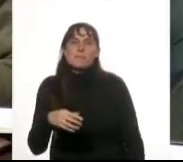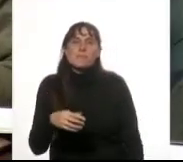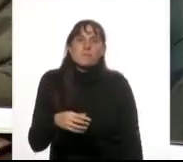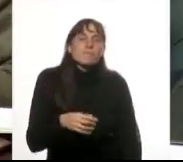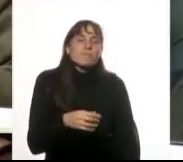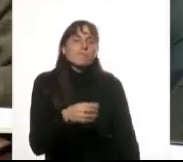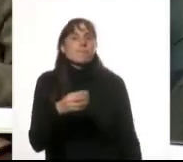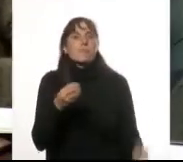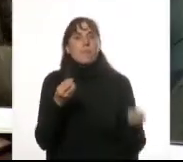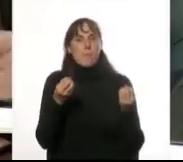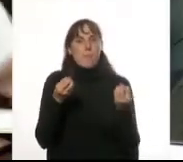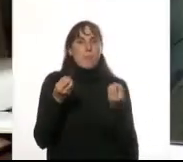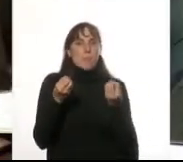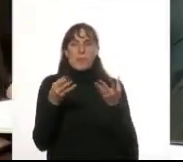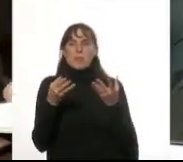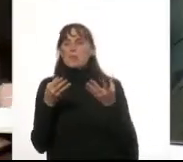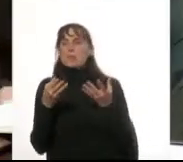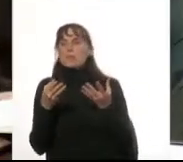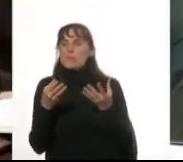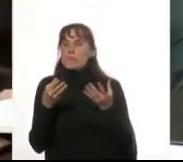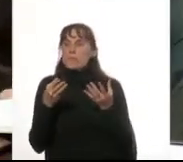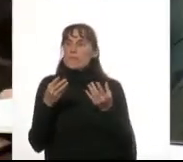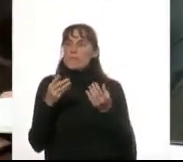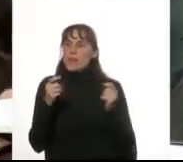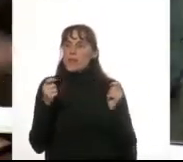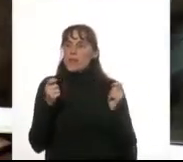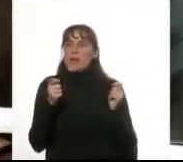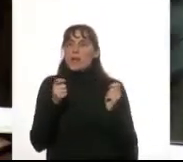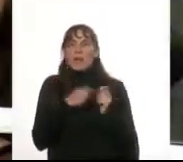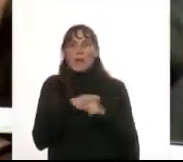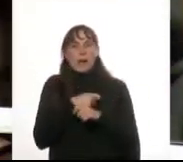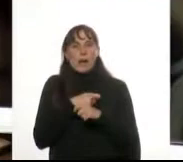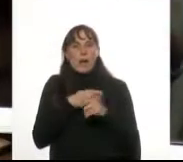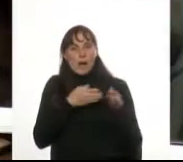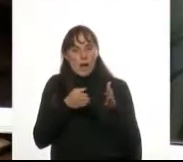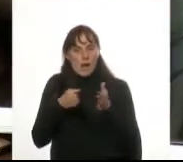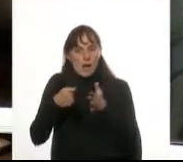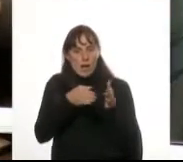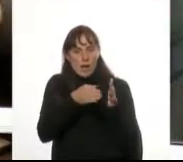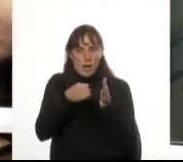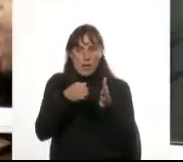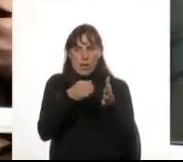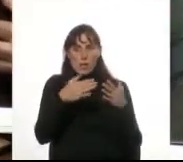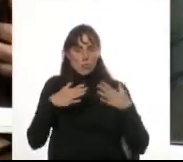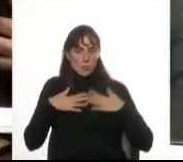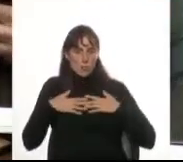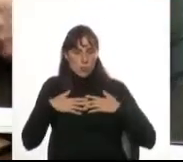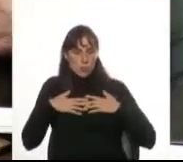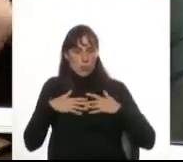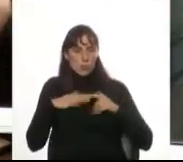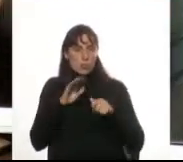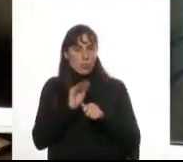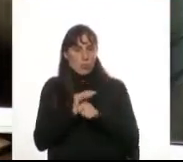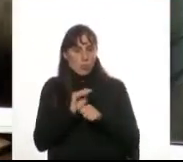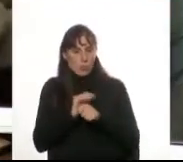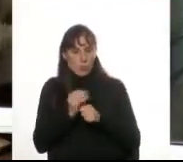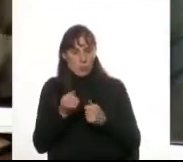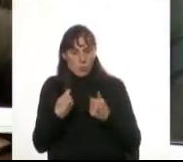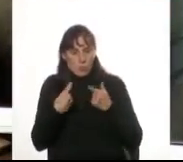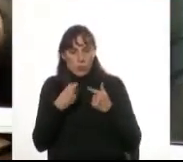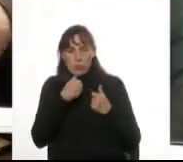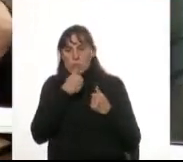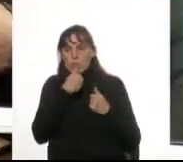Por eso, este cambio de rumbo, que para nosotros, en nuestra cultura, en nuestra historia, en